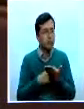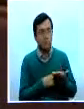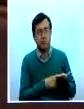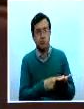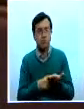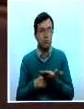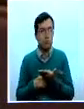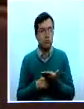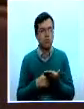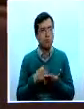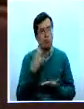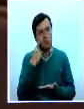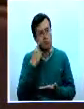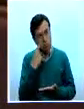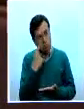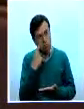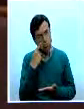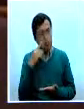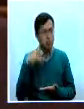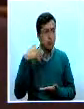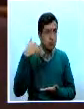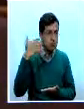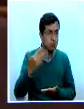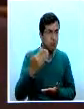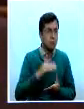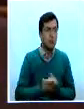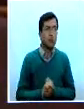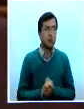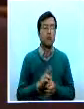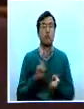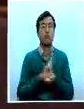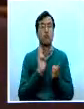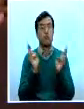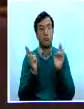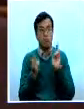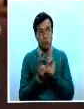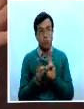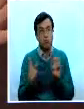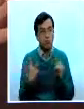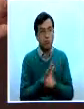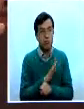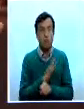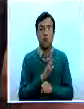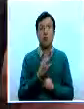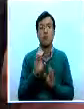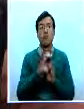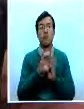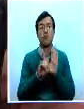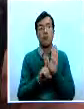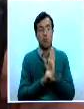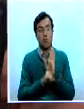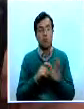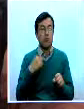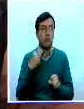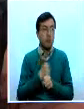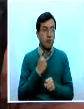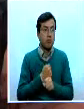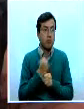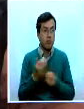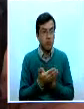aspiramos todavía a tener en un momento adecuado para hacer reformas integrales al código del trabajo son